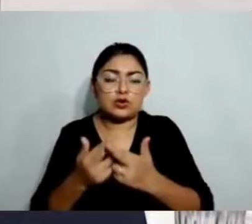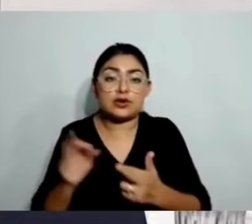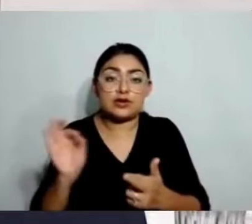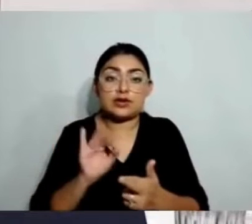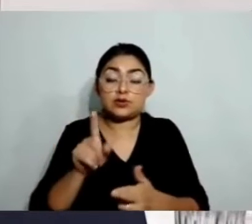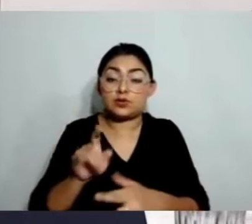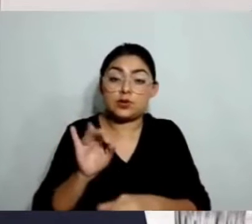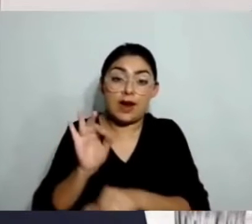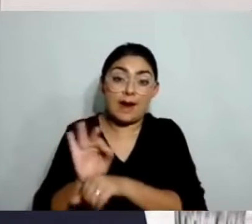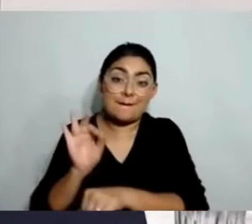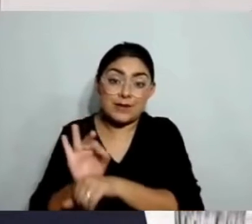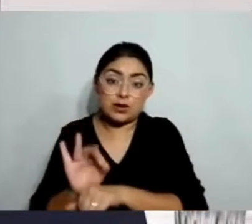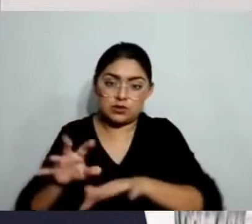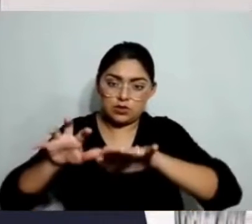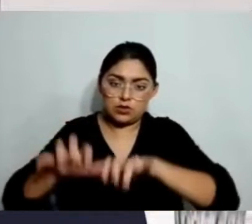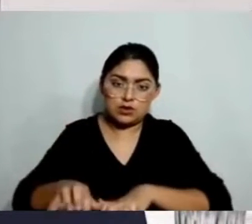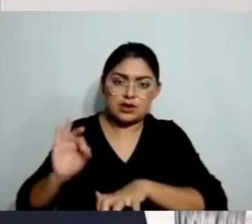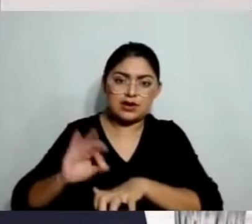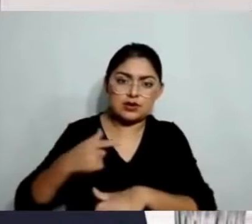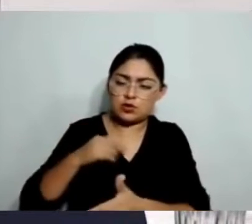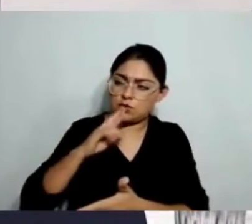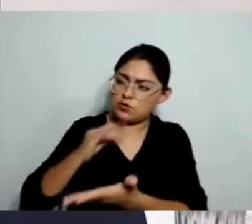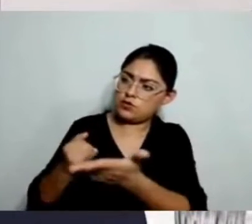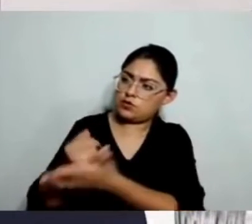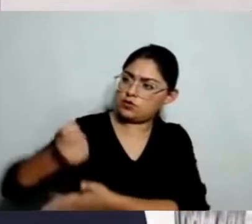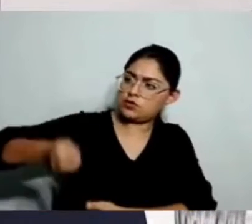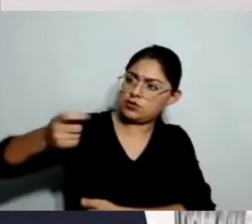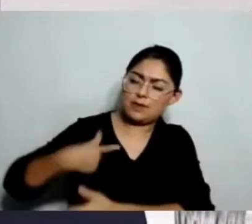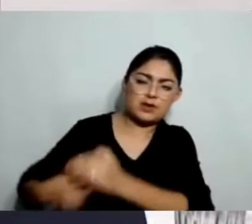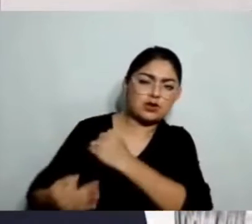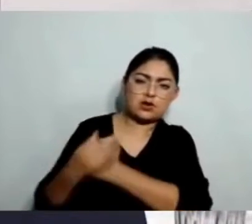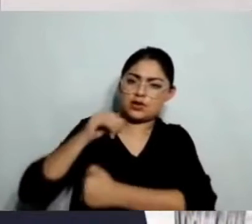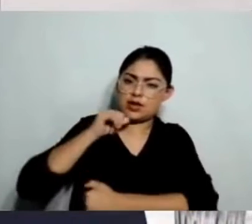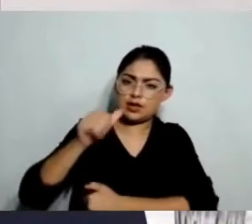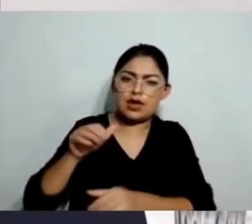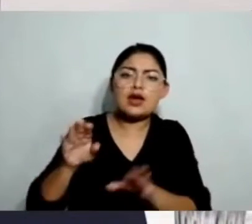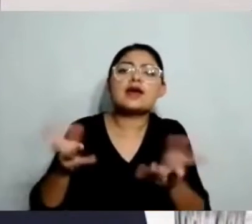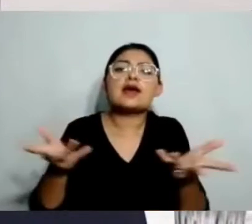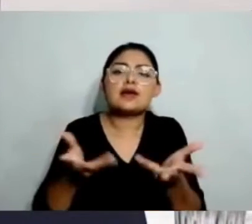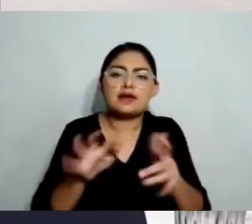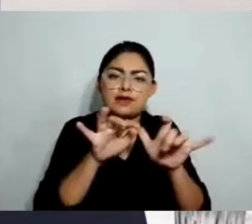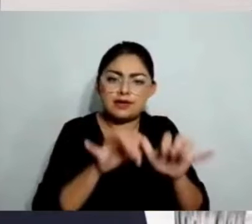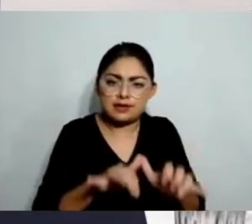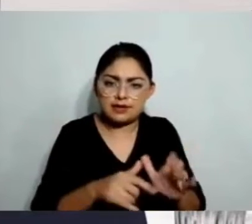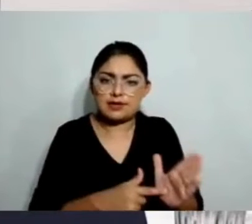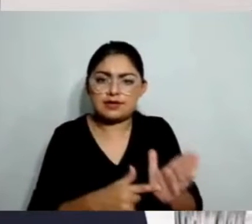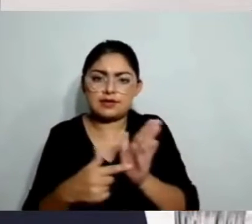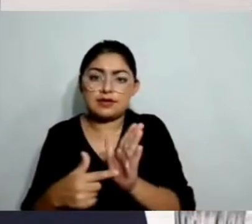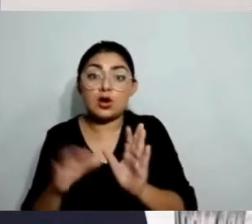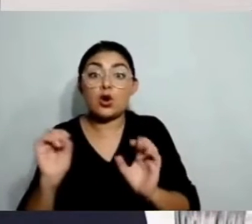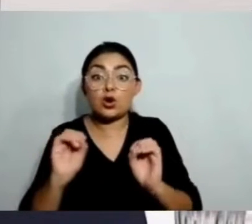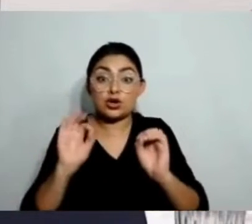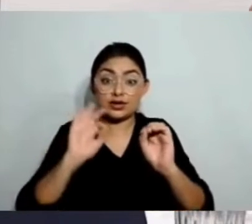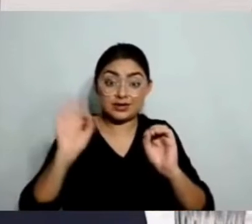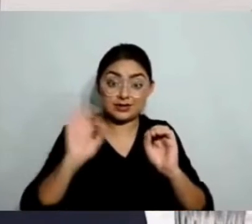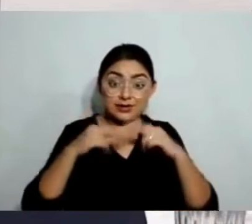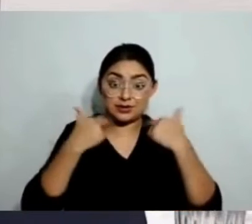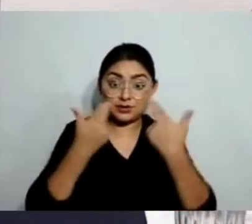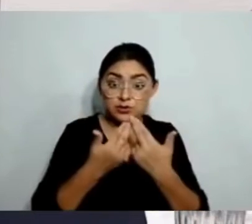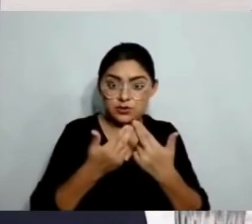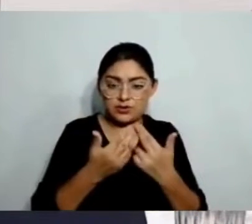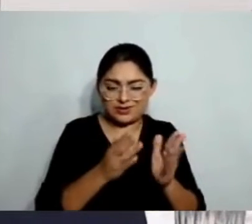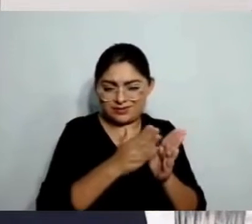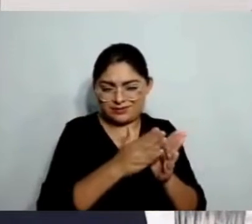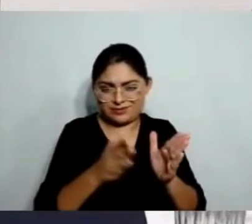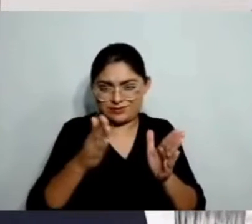resolución no te favorezca Cuando vayas a entrar audiencia intermedia y te des cuenta que si bien no se alegaron algunas cuestiones en el